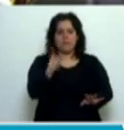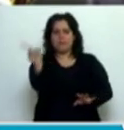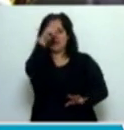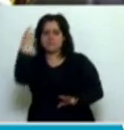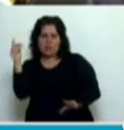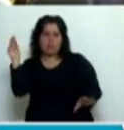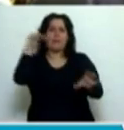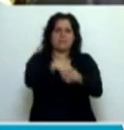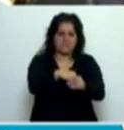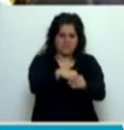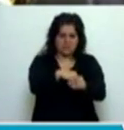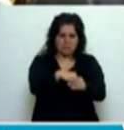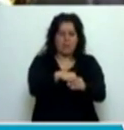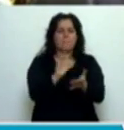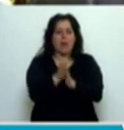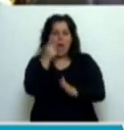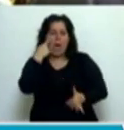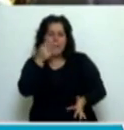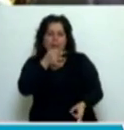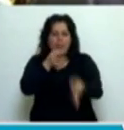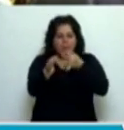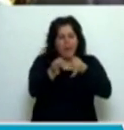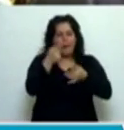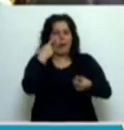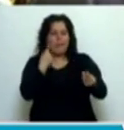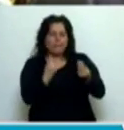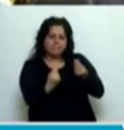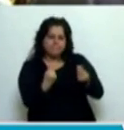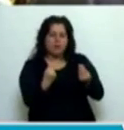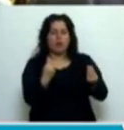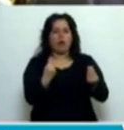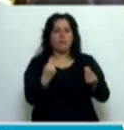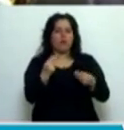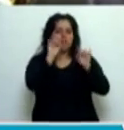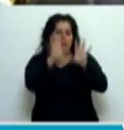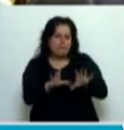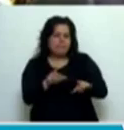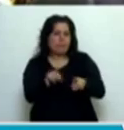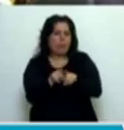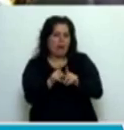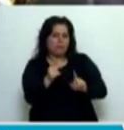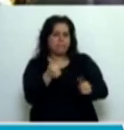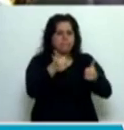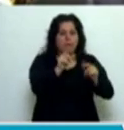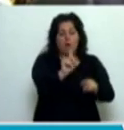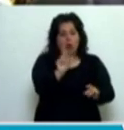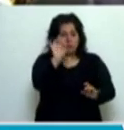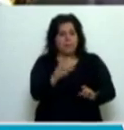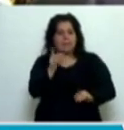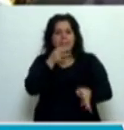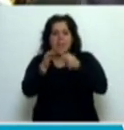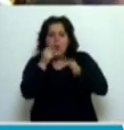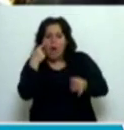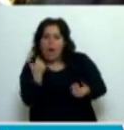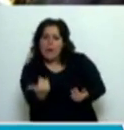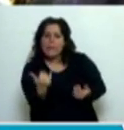involucre en un diálogo dentro de esas empresas, no solo por la política de dividendos, sino en un diálogo sobre esas